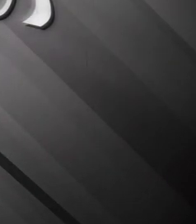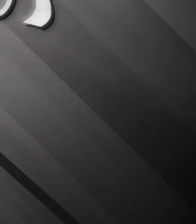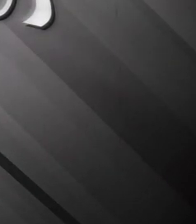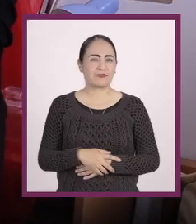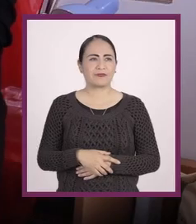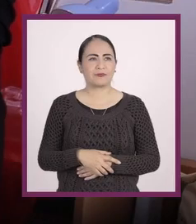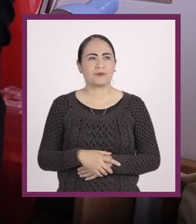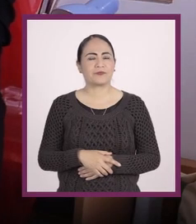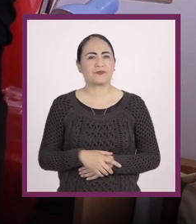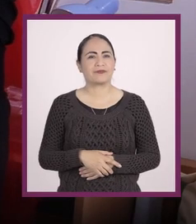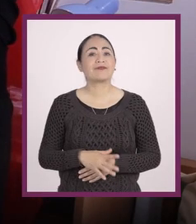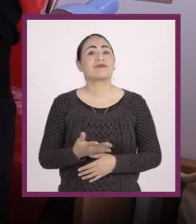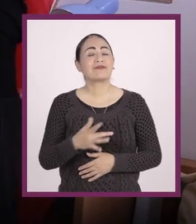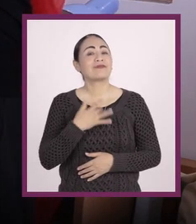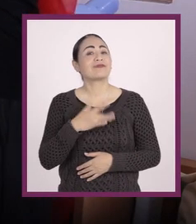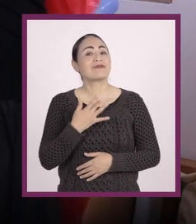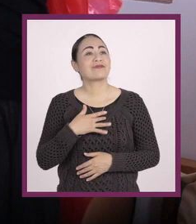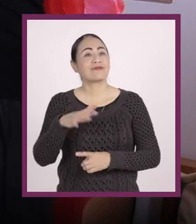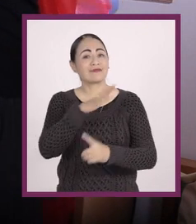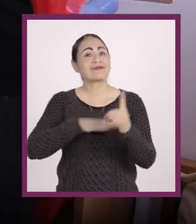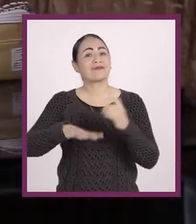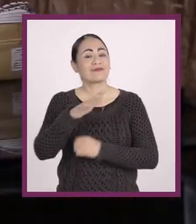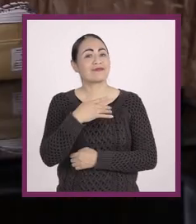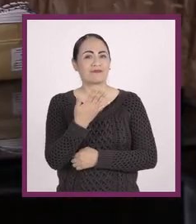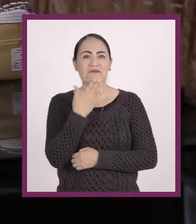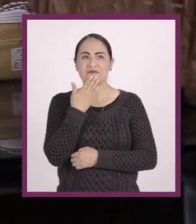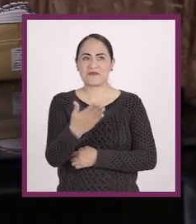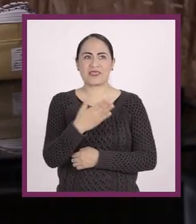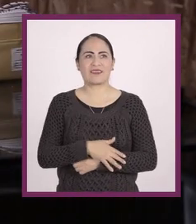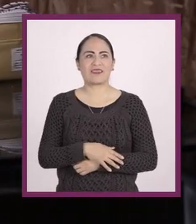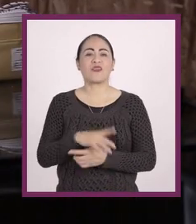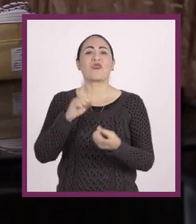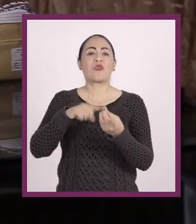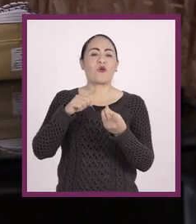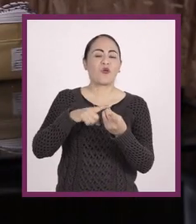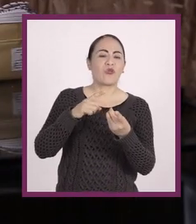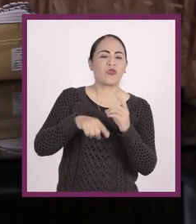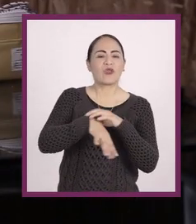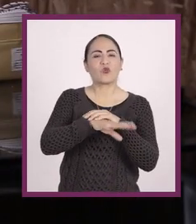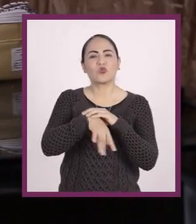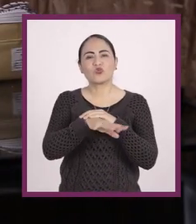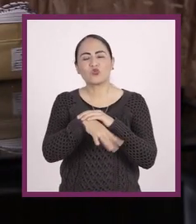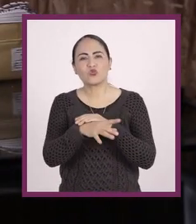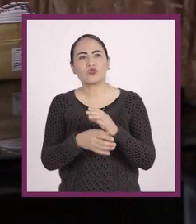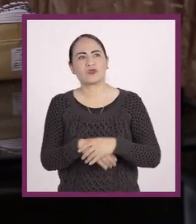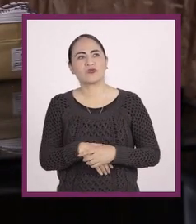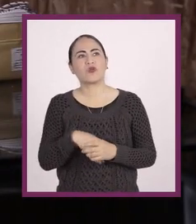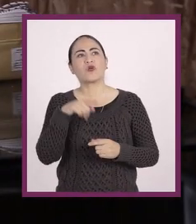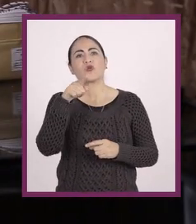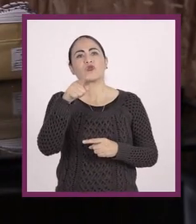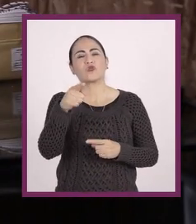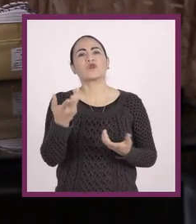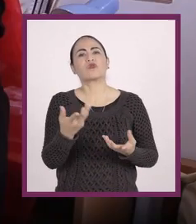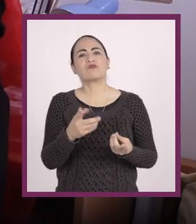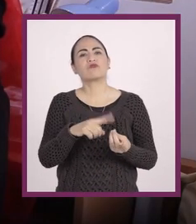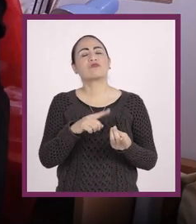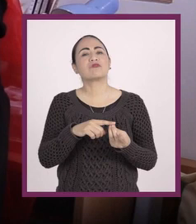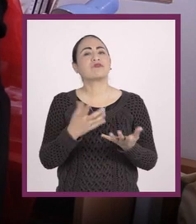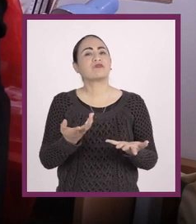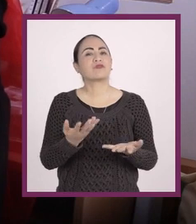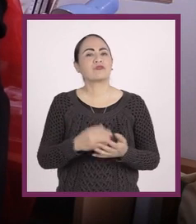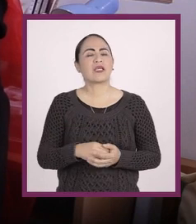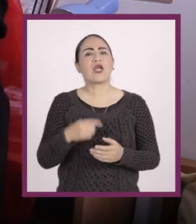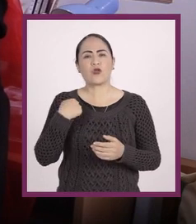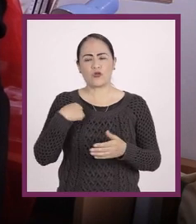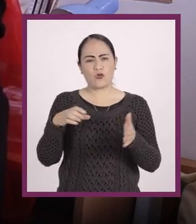guau qué tal se ve cool dónde quedaron las chucherías que tenías en el escritorio las